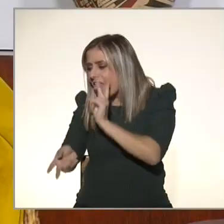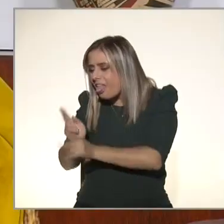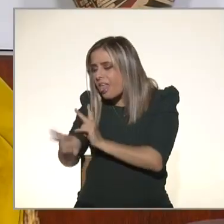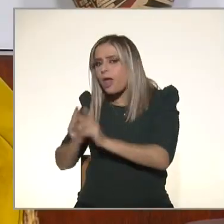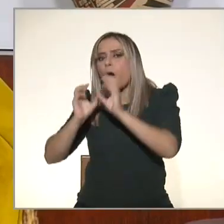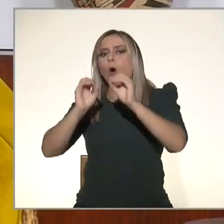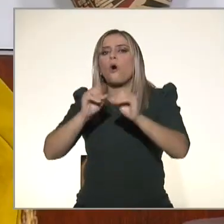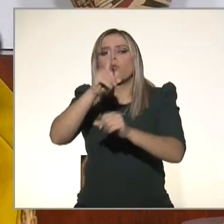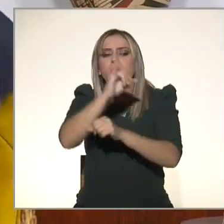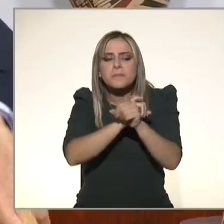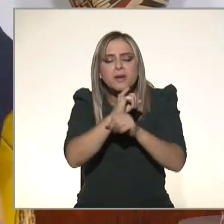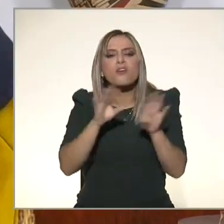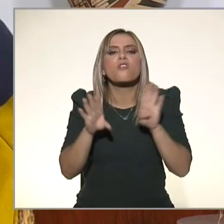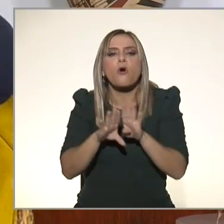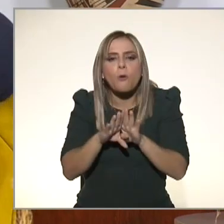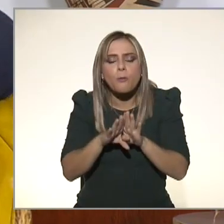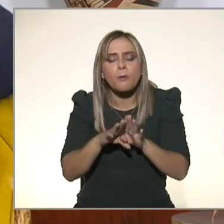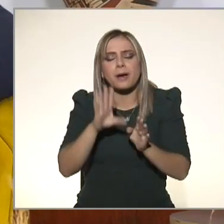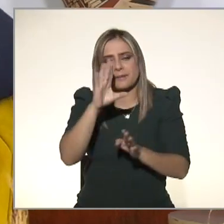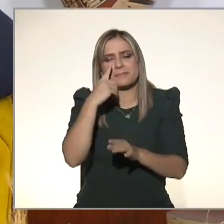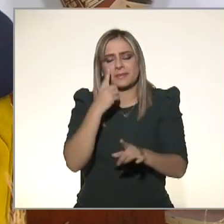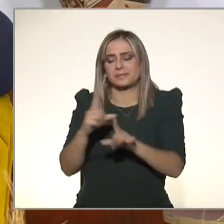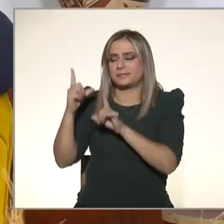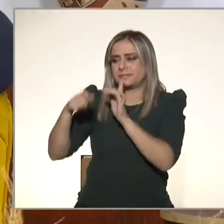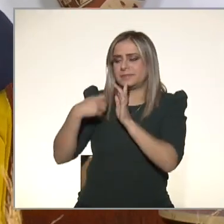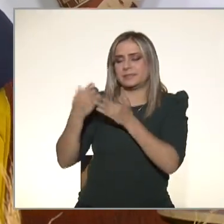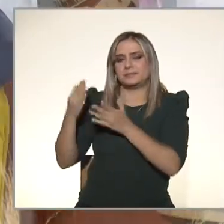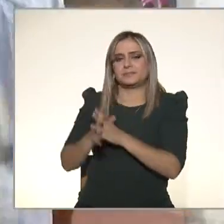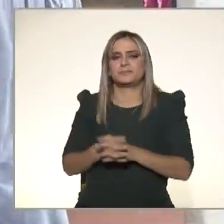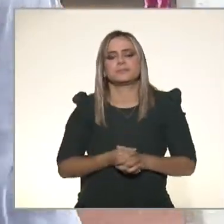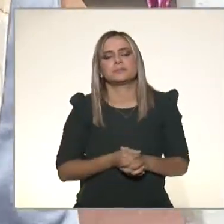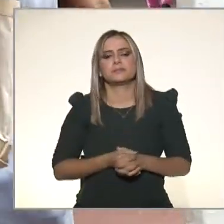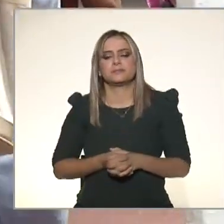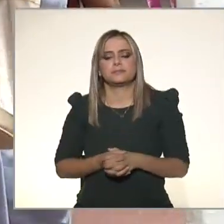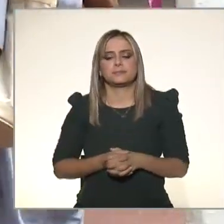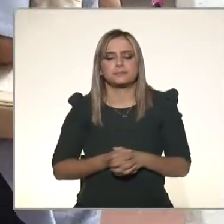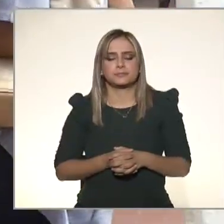poco? Vamos a ver esta primera cápsula y ahorita estamos con ustedes.